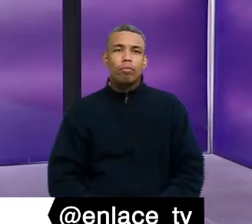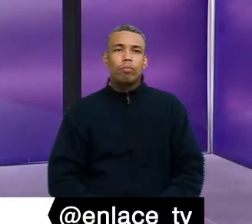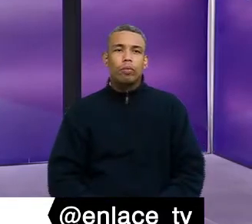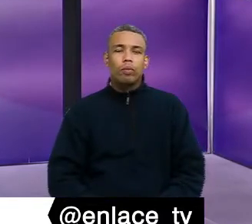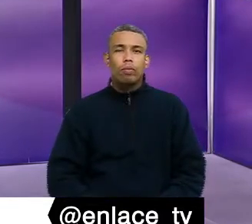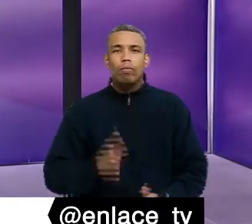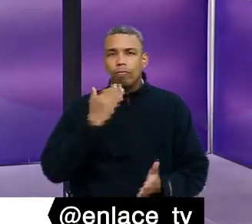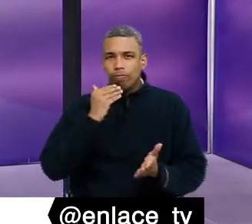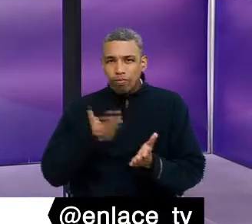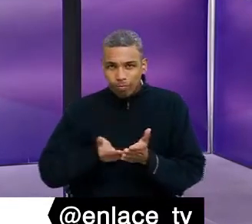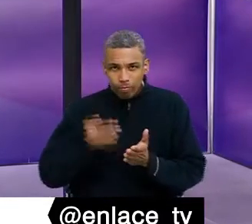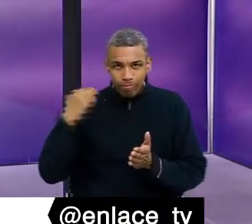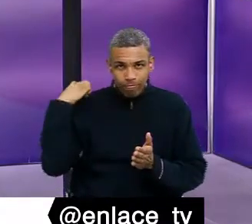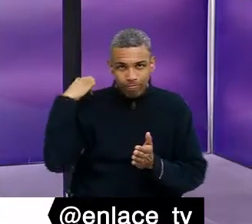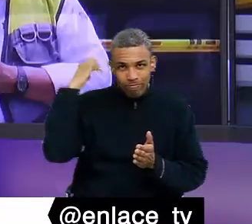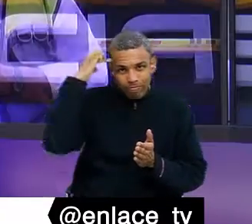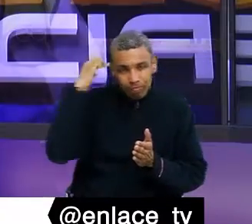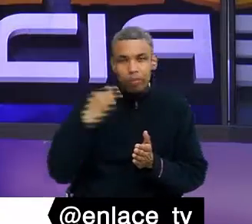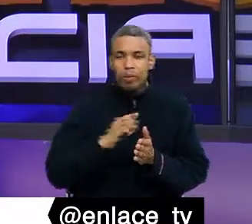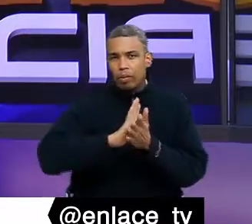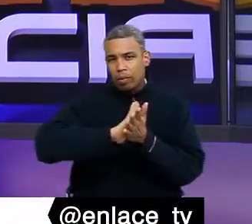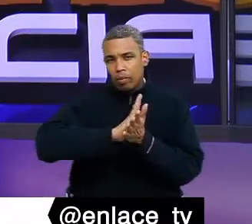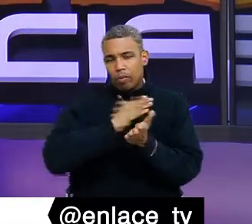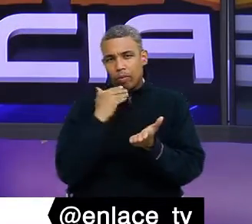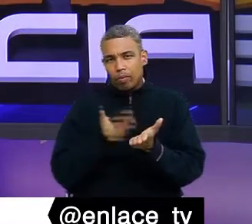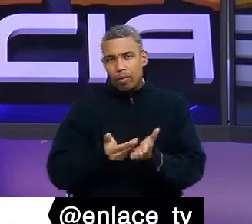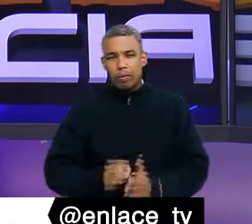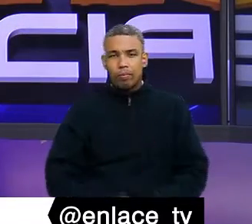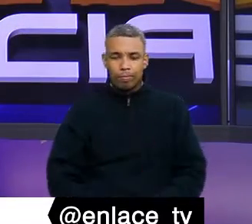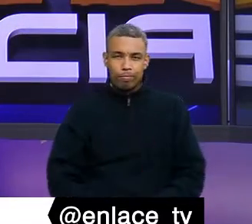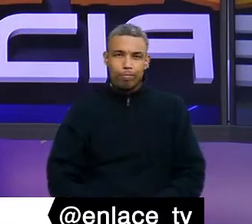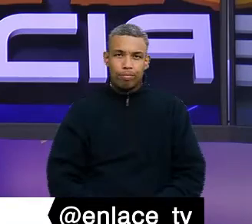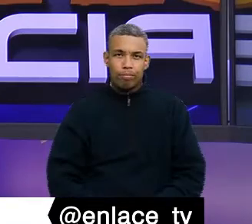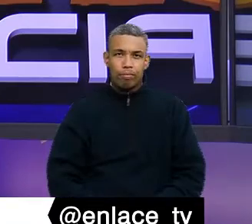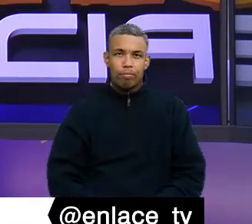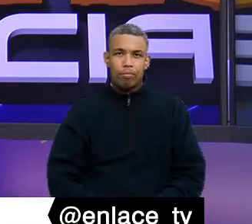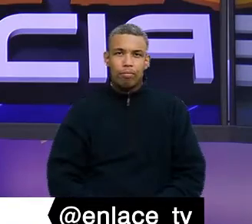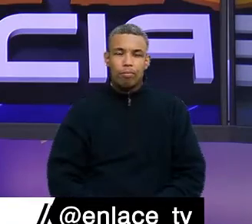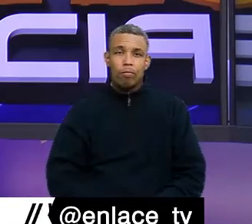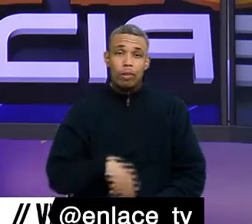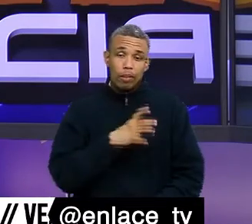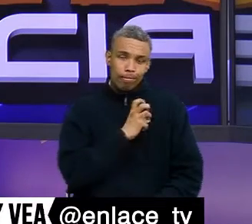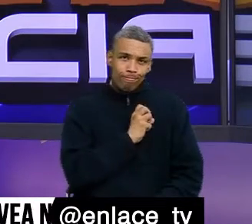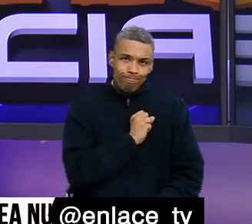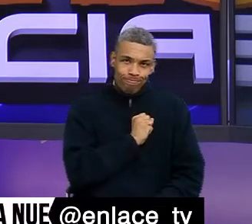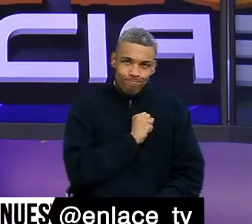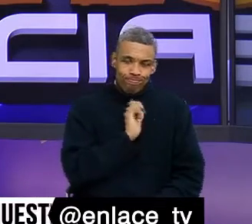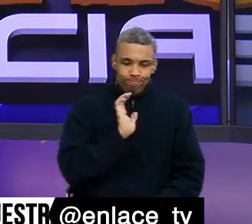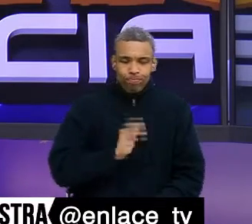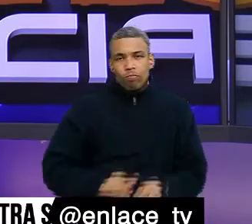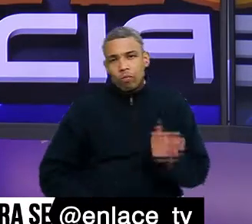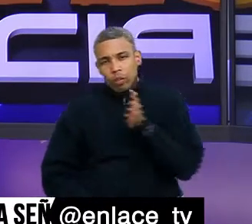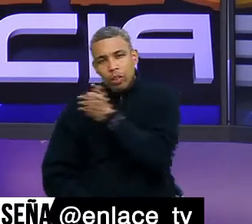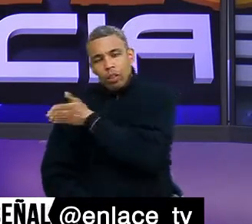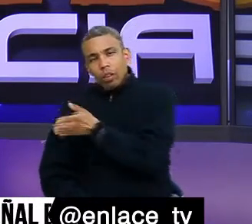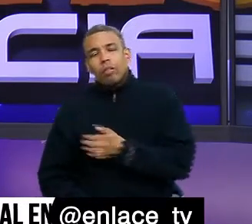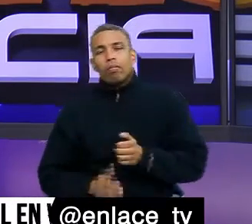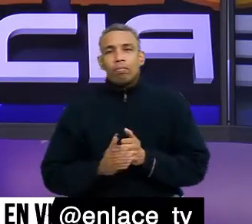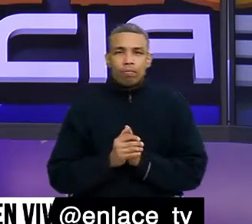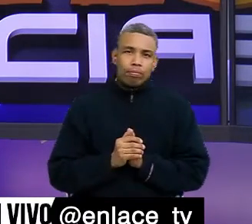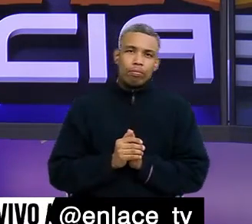tardes. Gracias, Pedro. Muy buenas tardes a usted por la información. Lamentable noticia en el barrio La Paz. En otras noticias, el